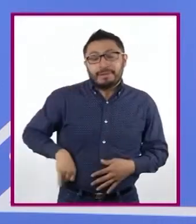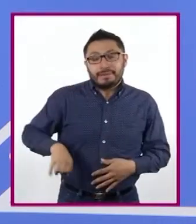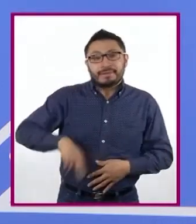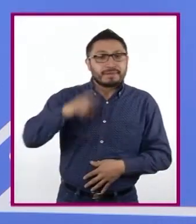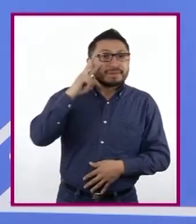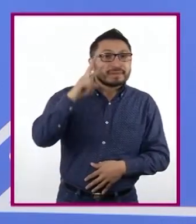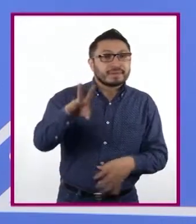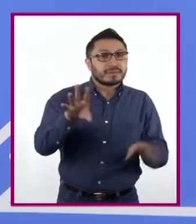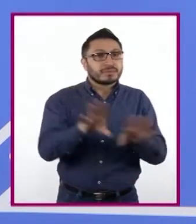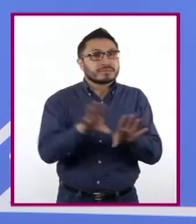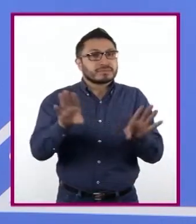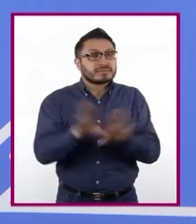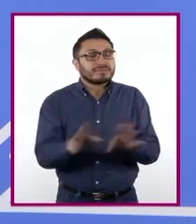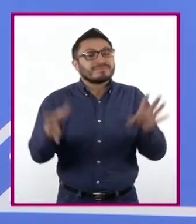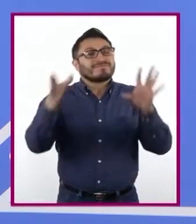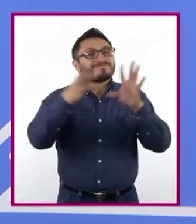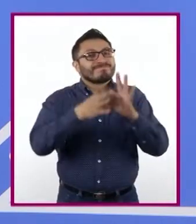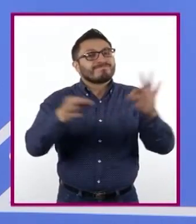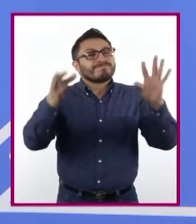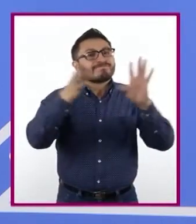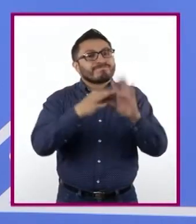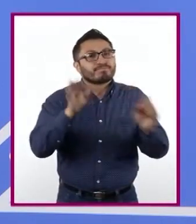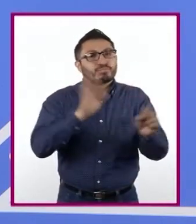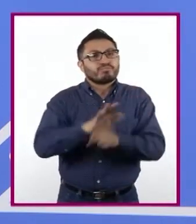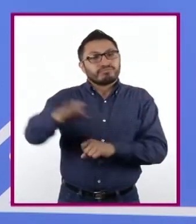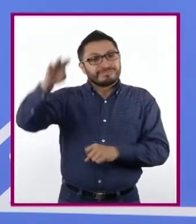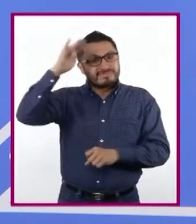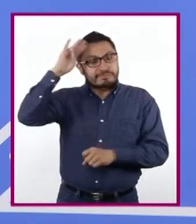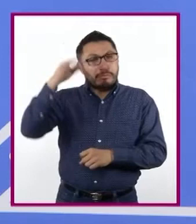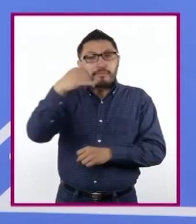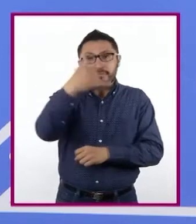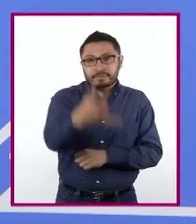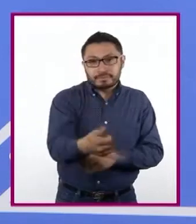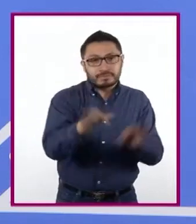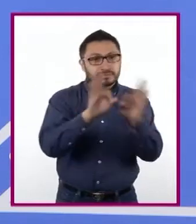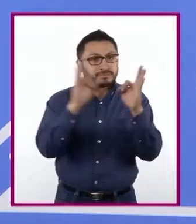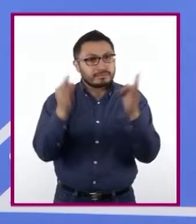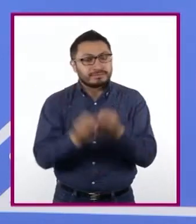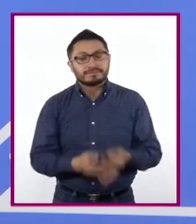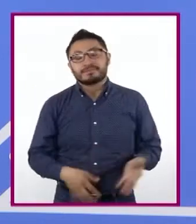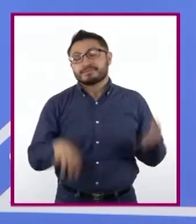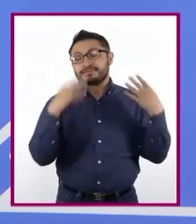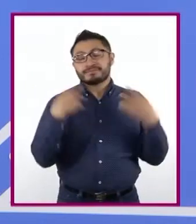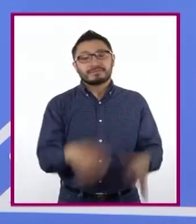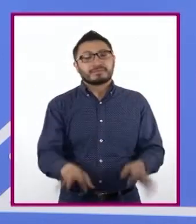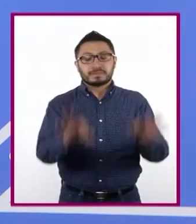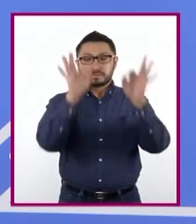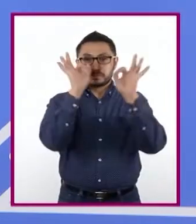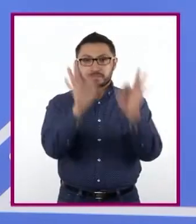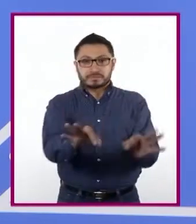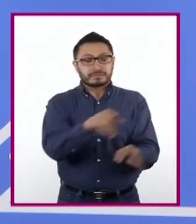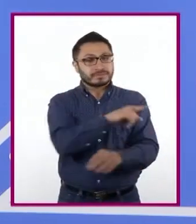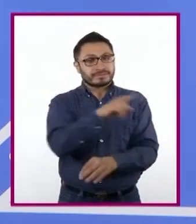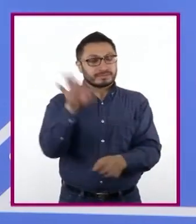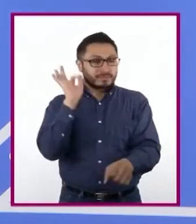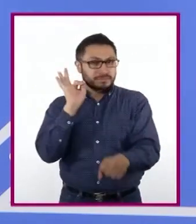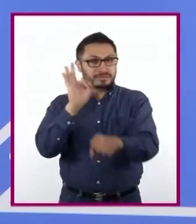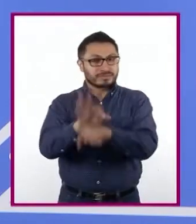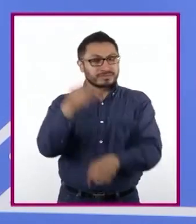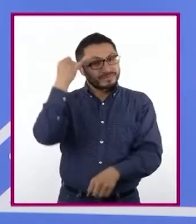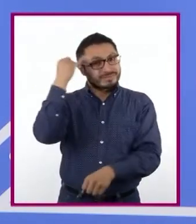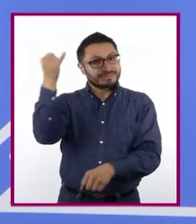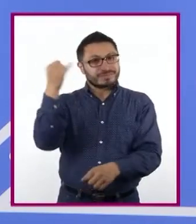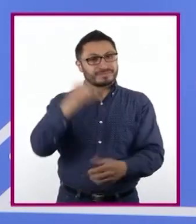observar cómo explican lo que piensan y la forma tan decidida con la que defienden sus